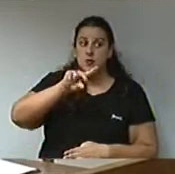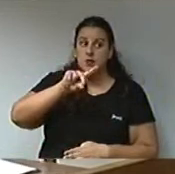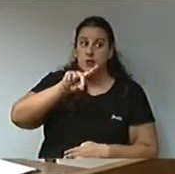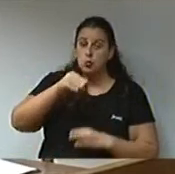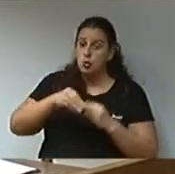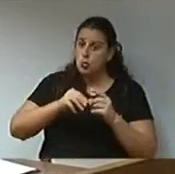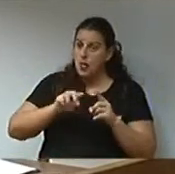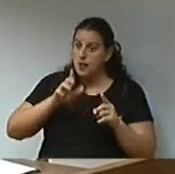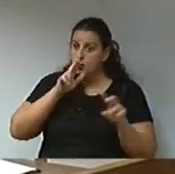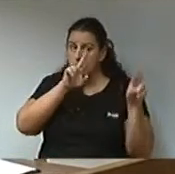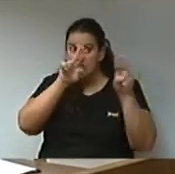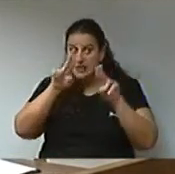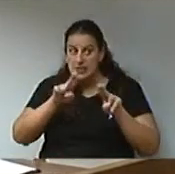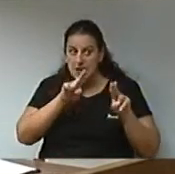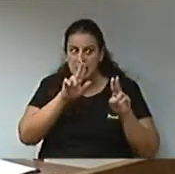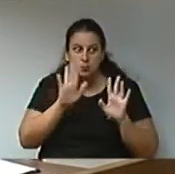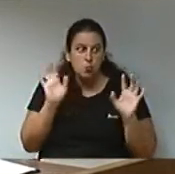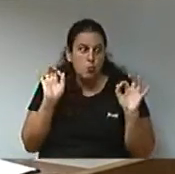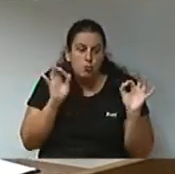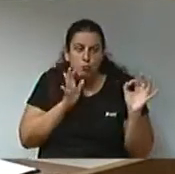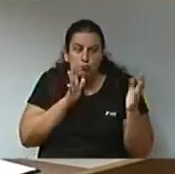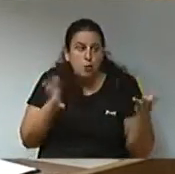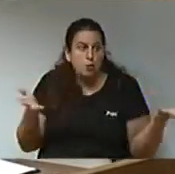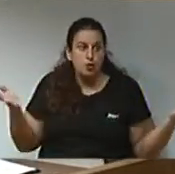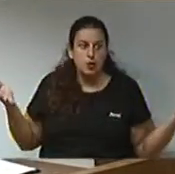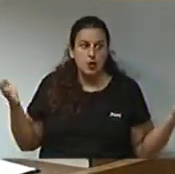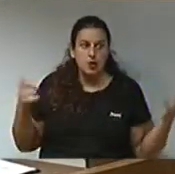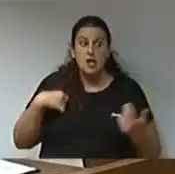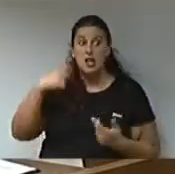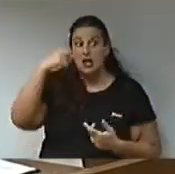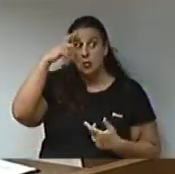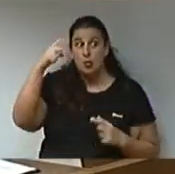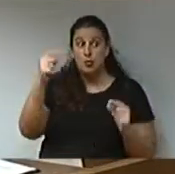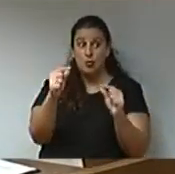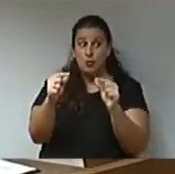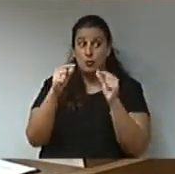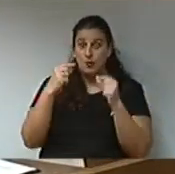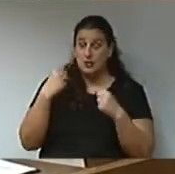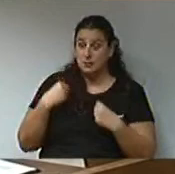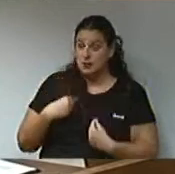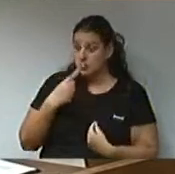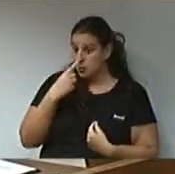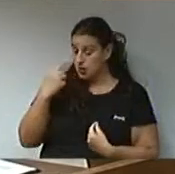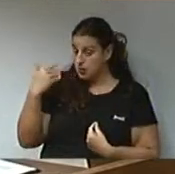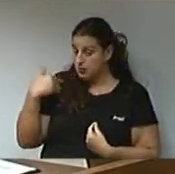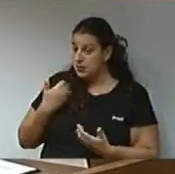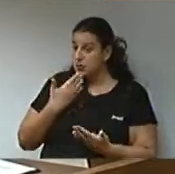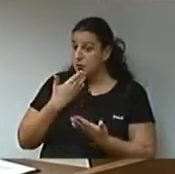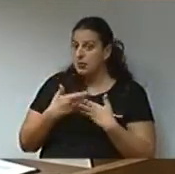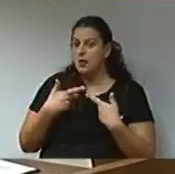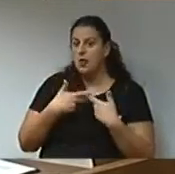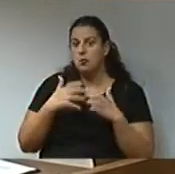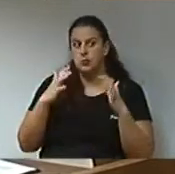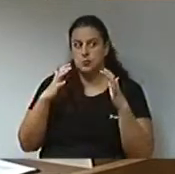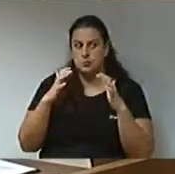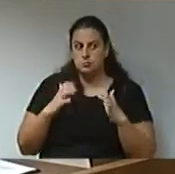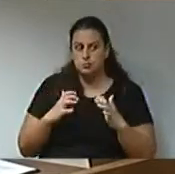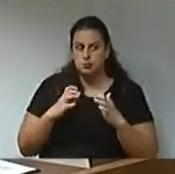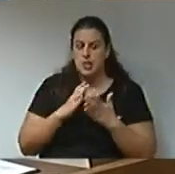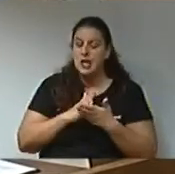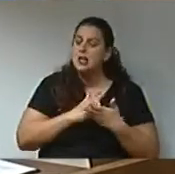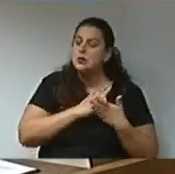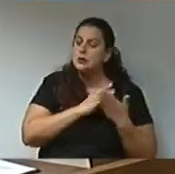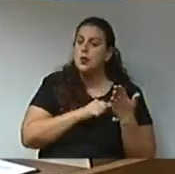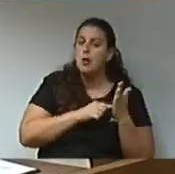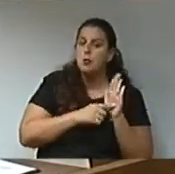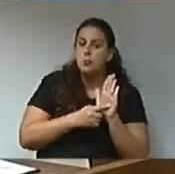¿Por sectarismo o por insolvencia? Le recuerdo que en este mismo debate hace un año le pedí que bajara los impuestos, que estudiara la propuesta fiscal